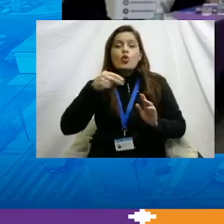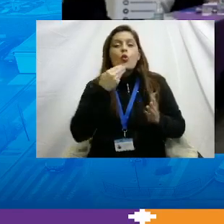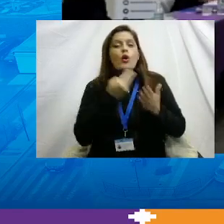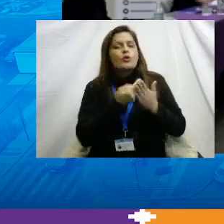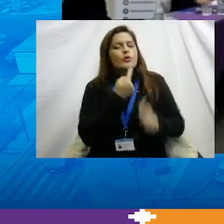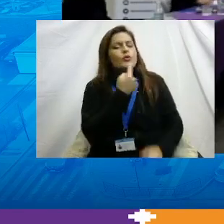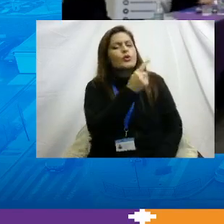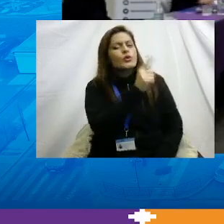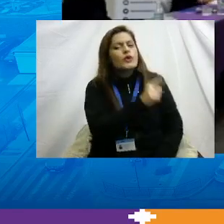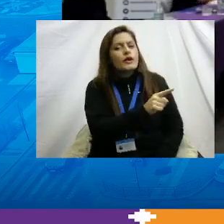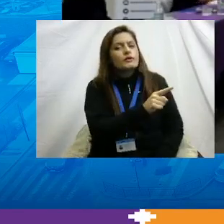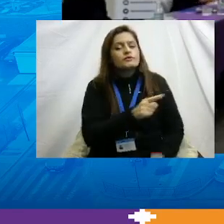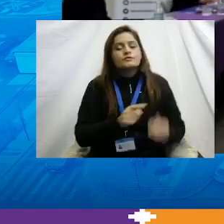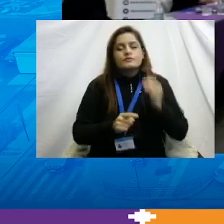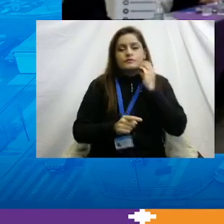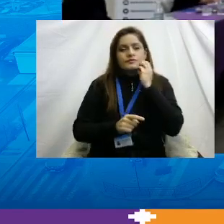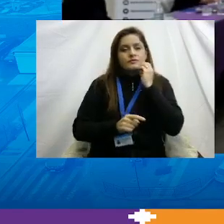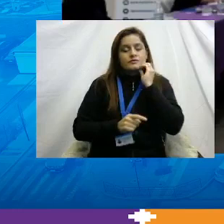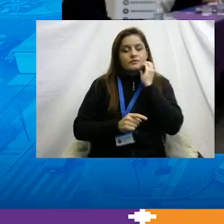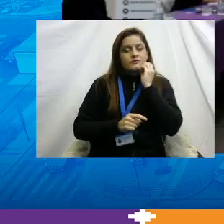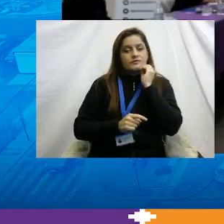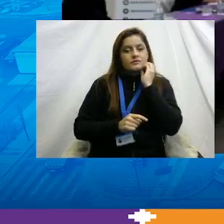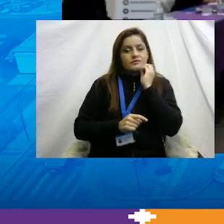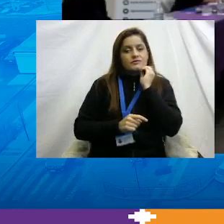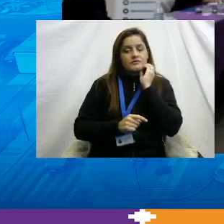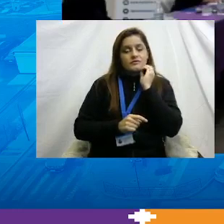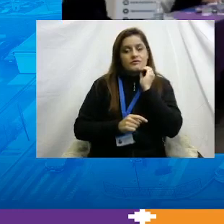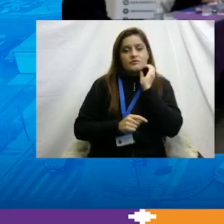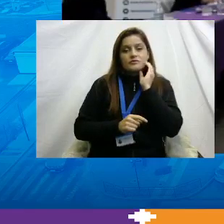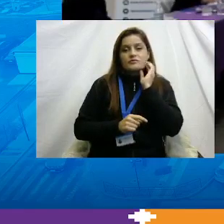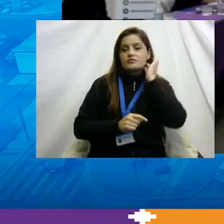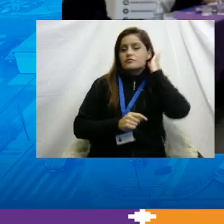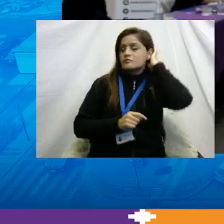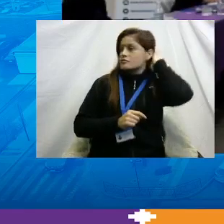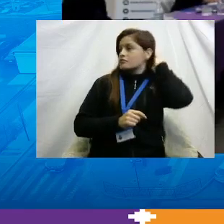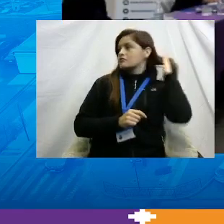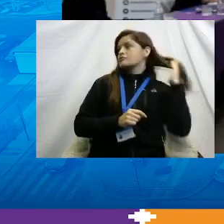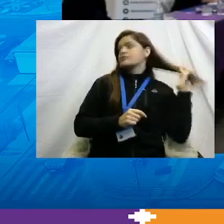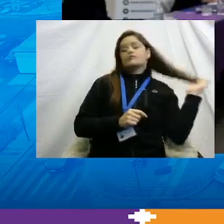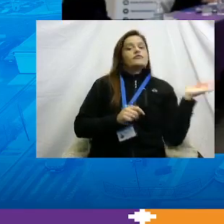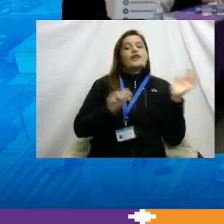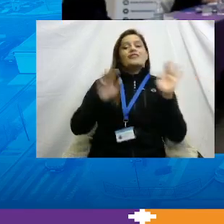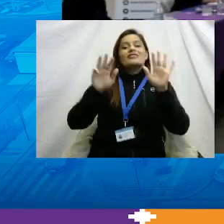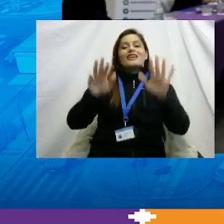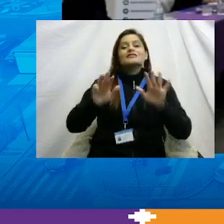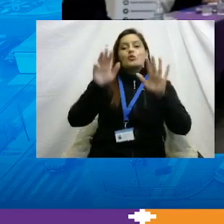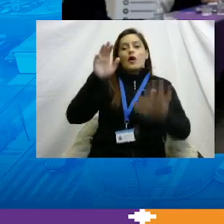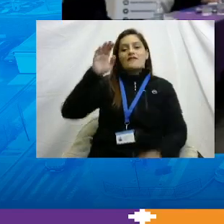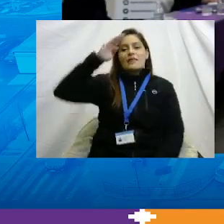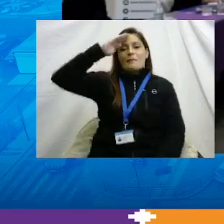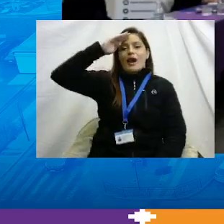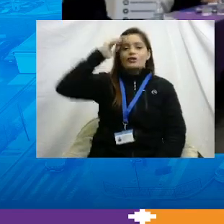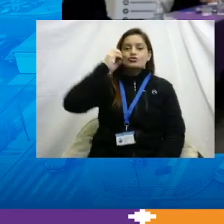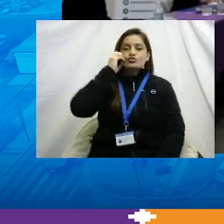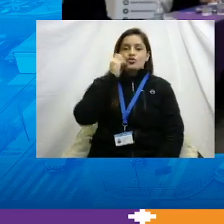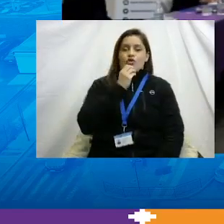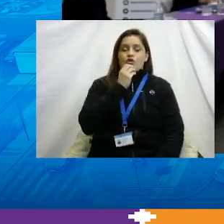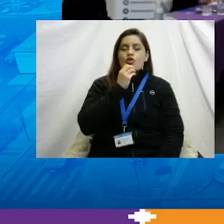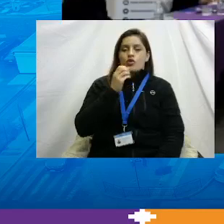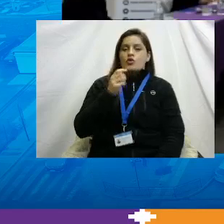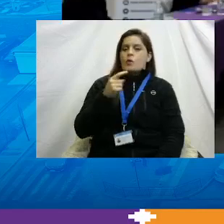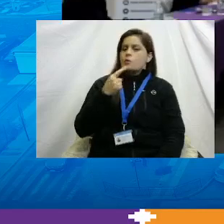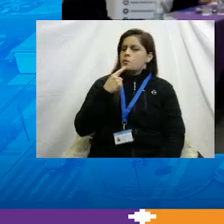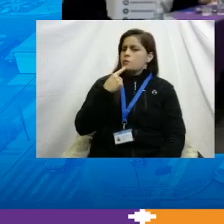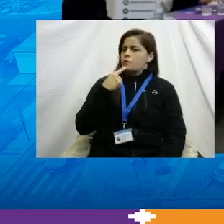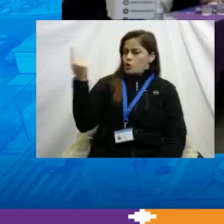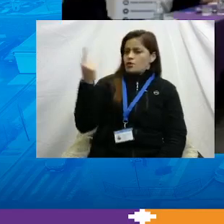Ahí para que pueda el director de gestión ambiental hacer seguimiento. 19 de mayo, ya que ha pasado